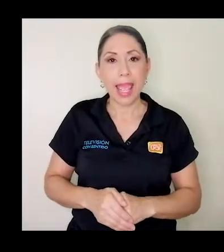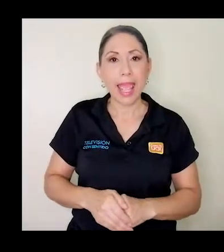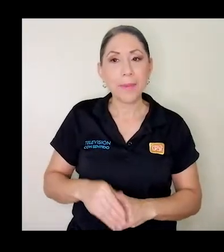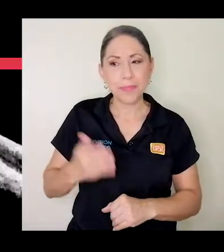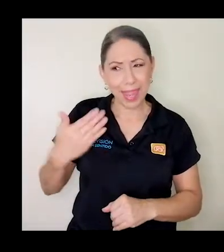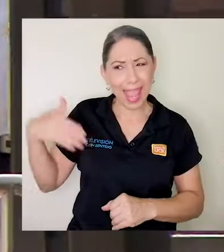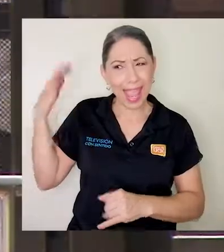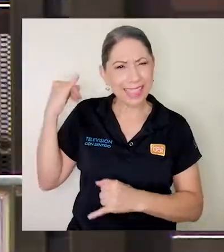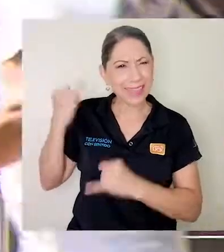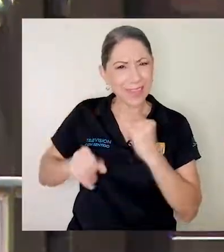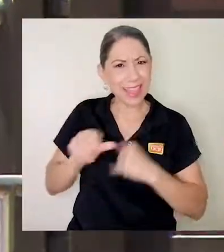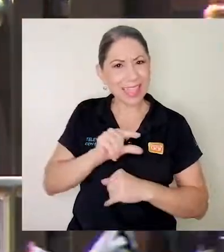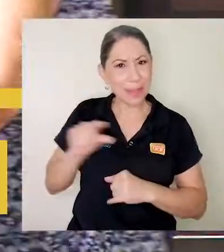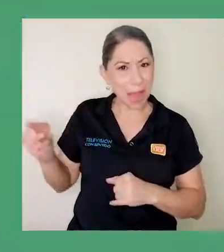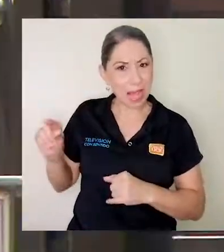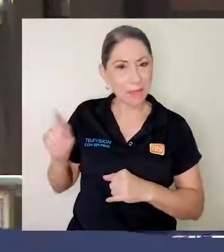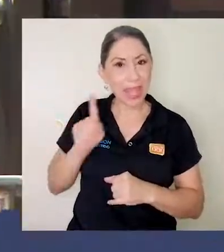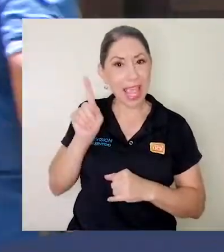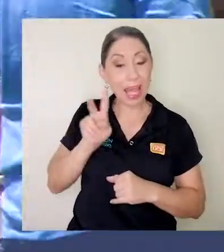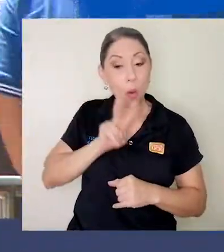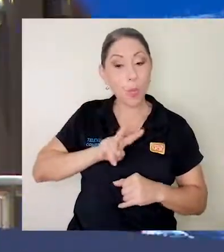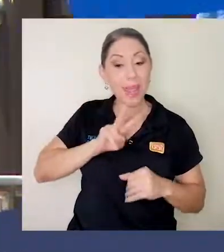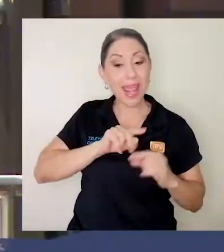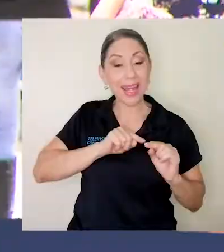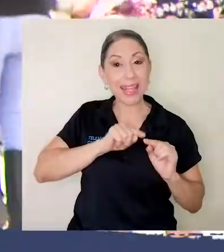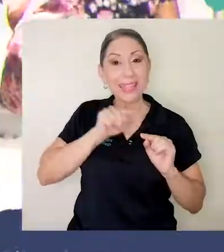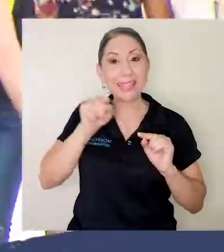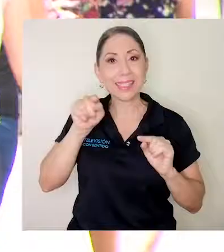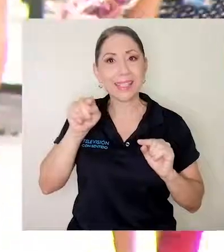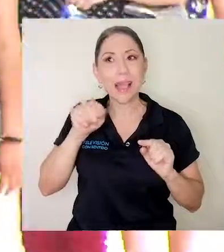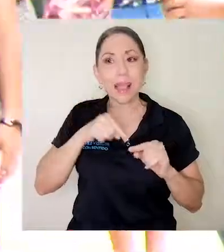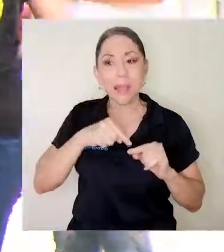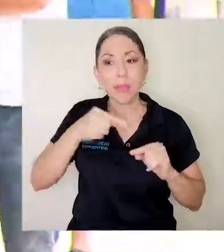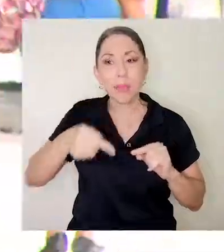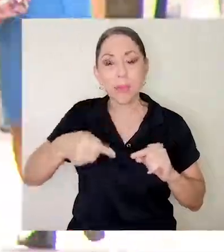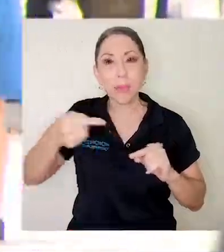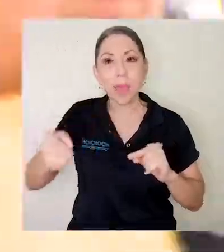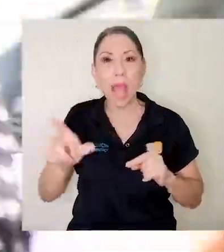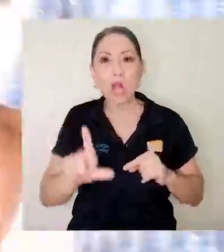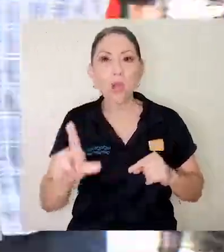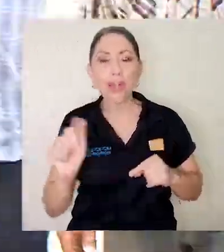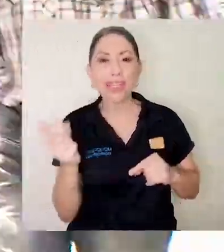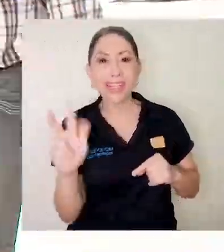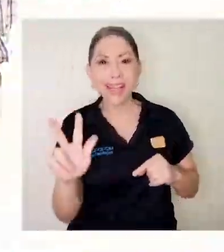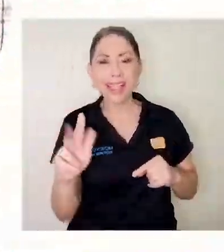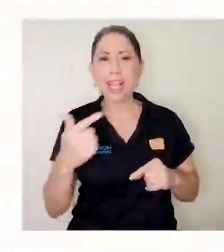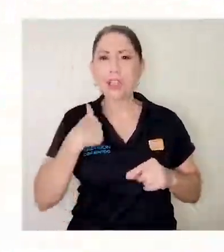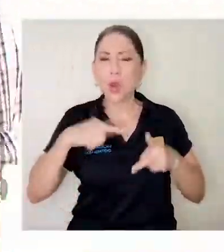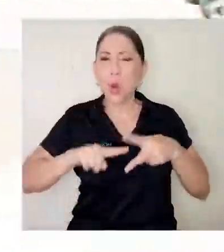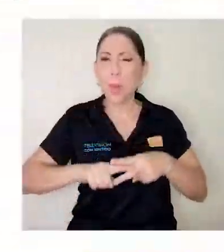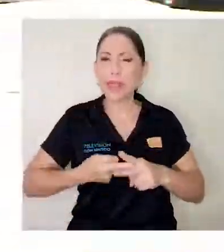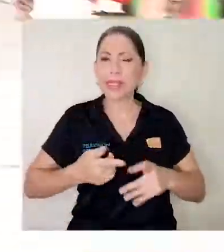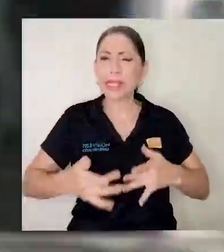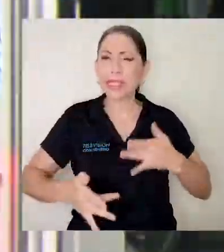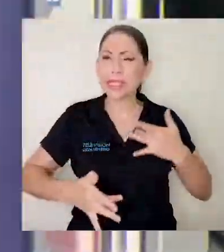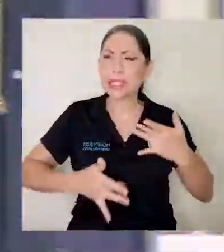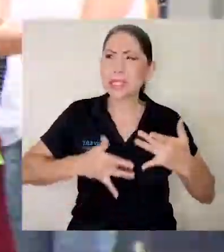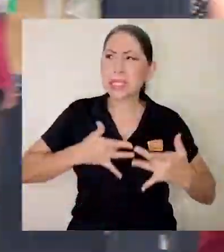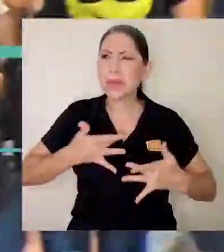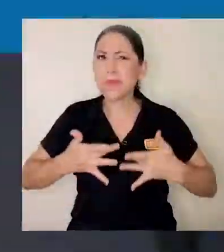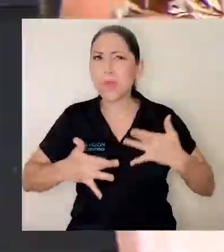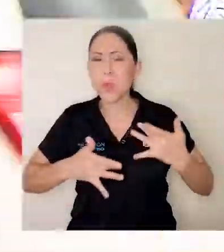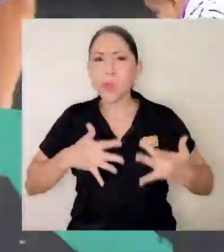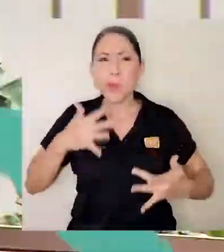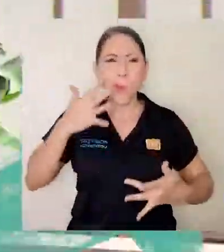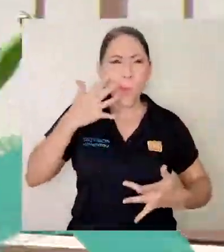En ese fin de semana, que era viernes, amanecer lunes 13, yo comencé con una sintomatología similar a